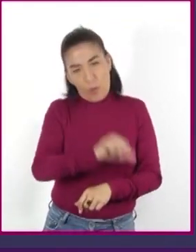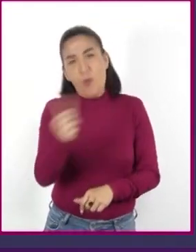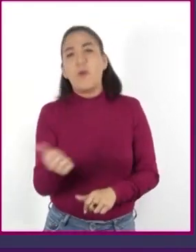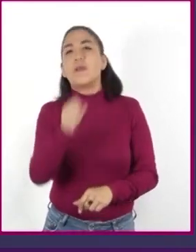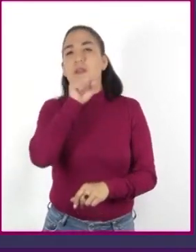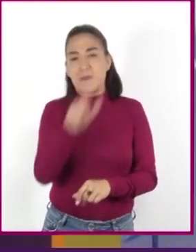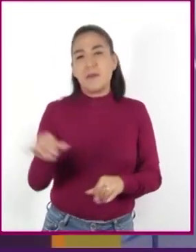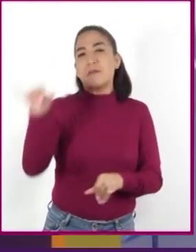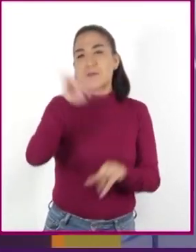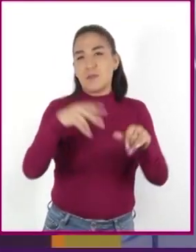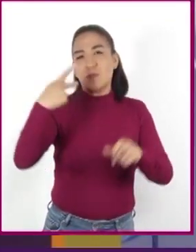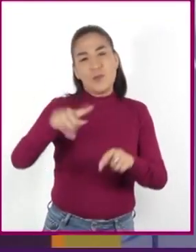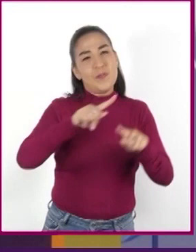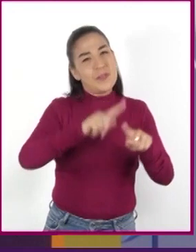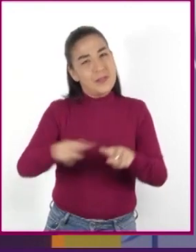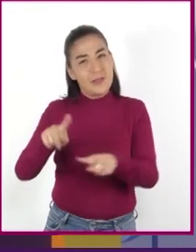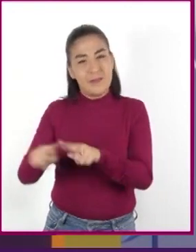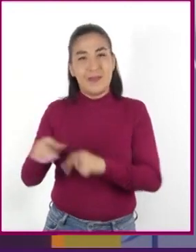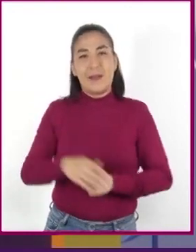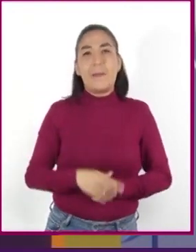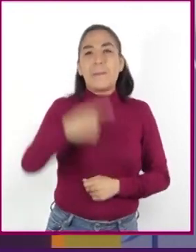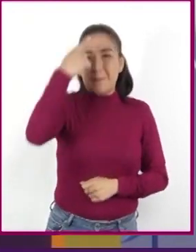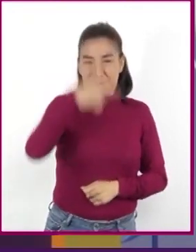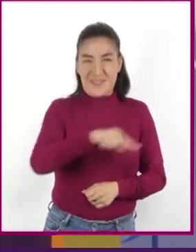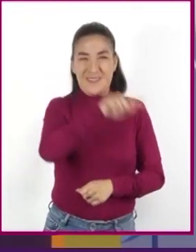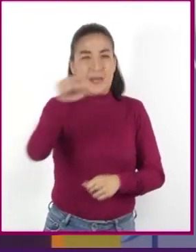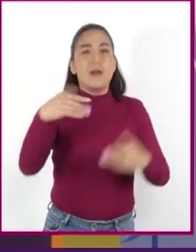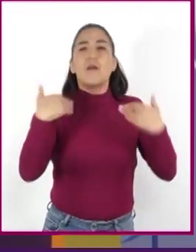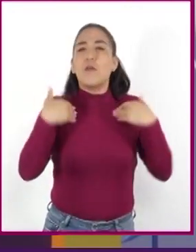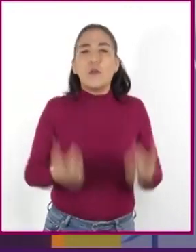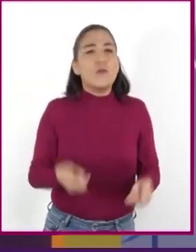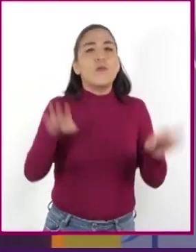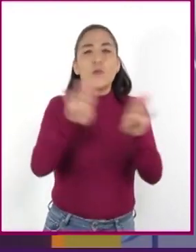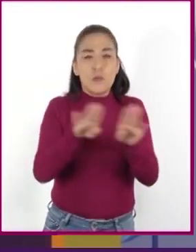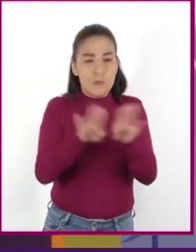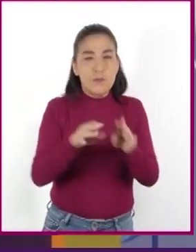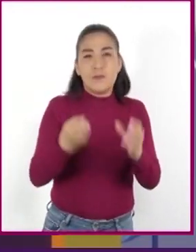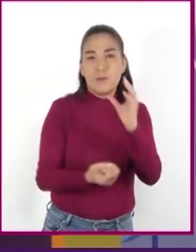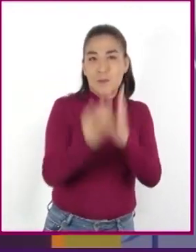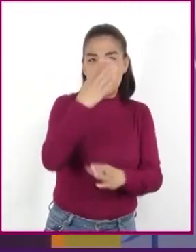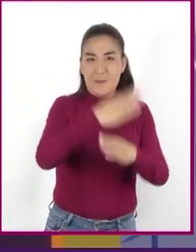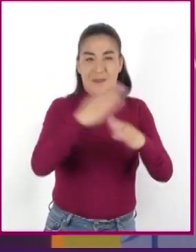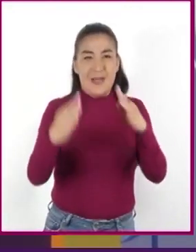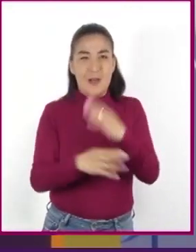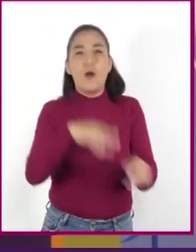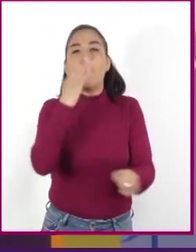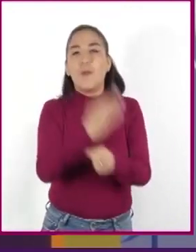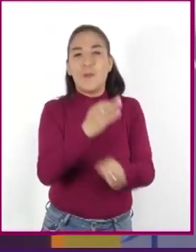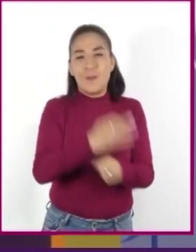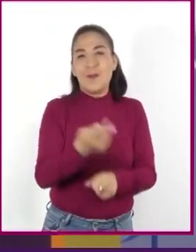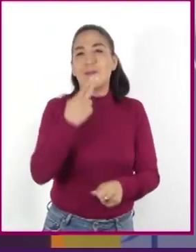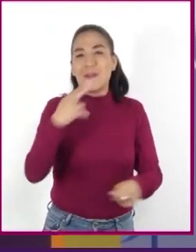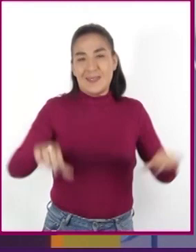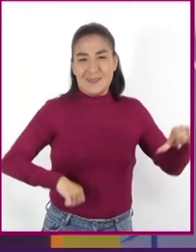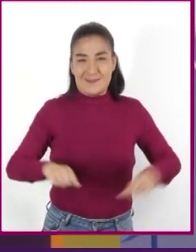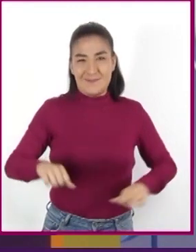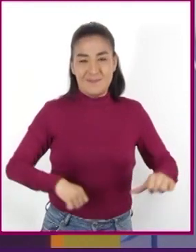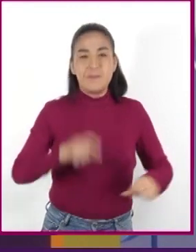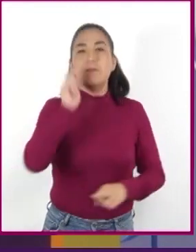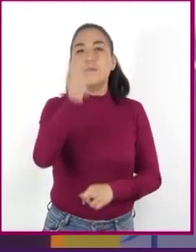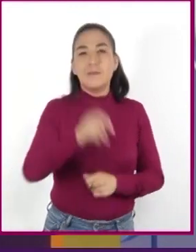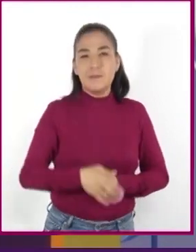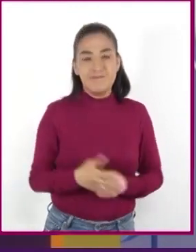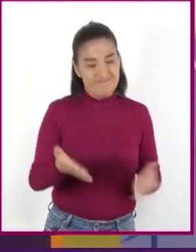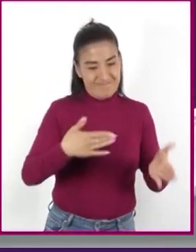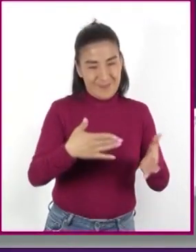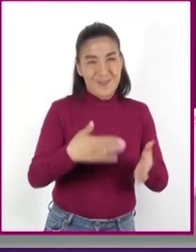distintas. Para entender cómo se producen los nuevos materiales, vamos a utilizar una actividad cotidiana: